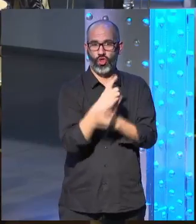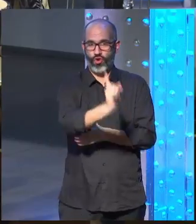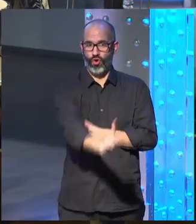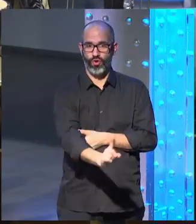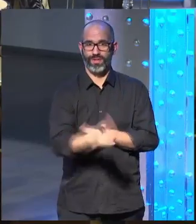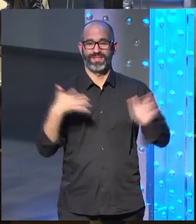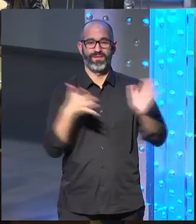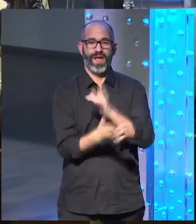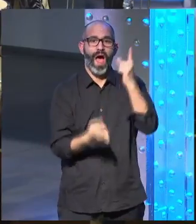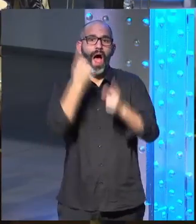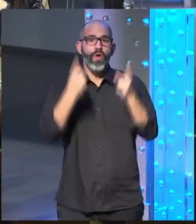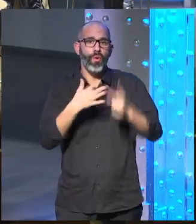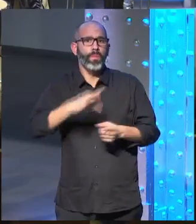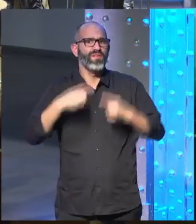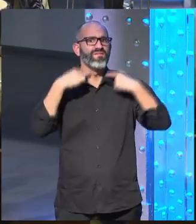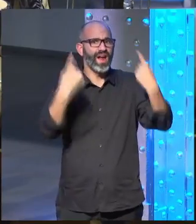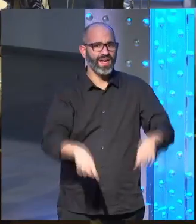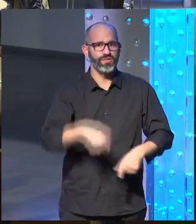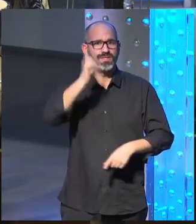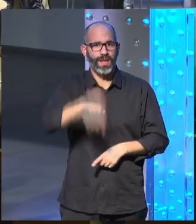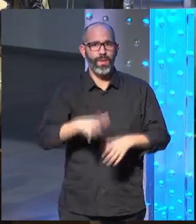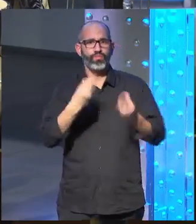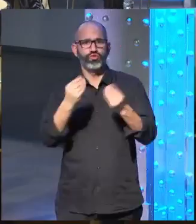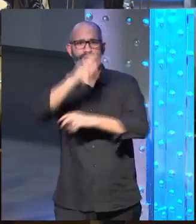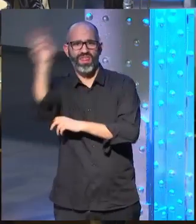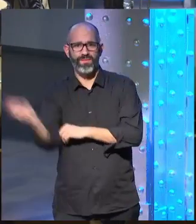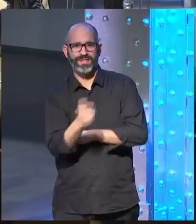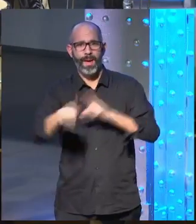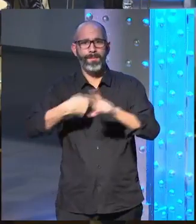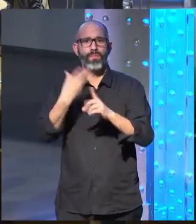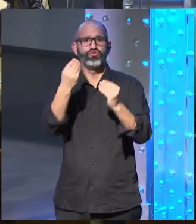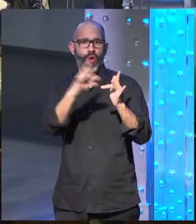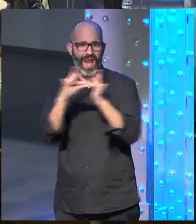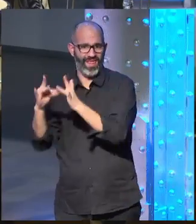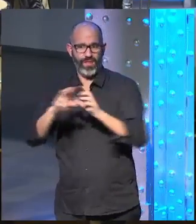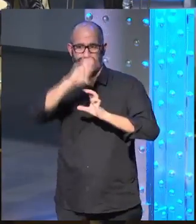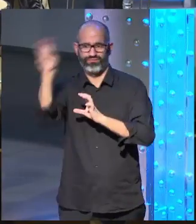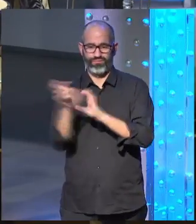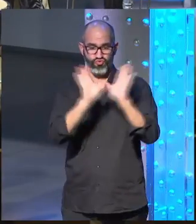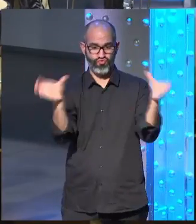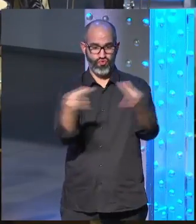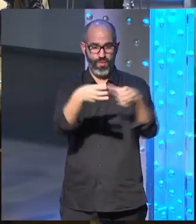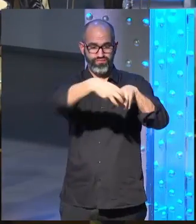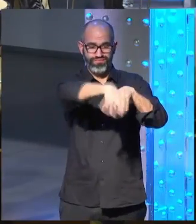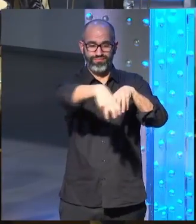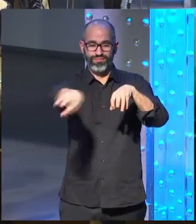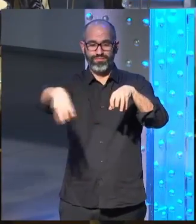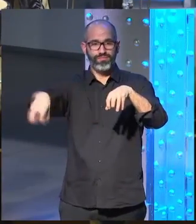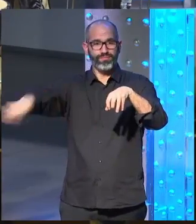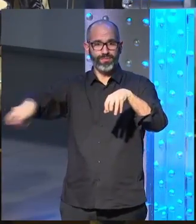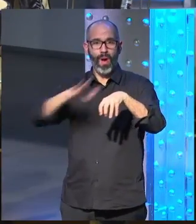decir, allá aparecerá mucho fracaso, habrá mucha diversidad y habrá mucho liderazgo. Y por lo tanto, pues en el